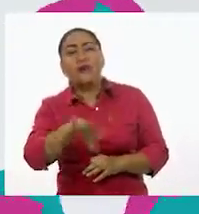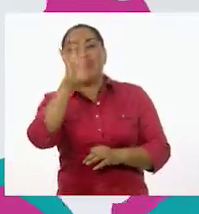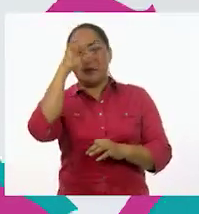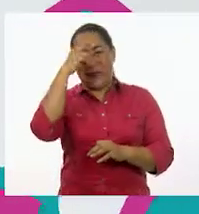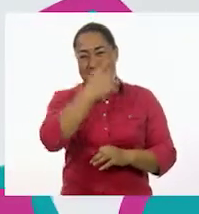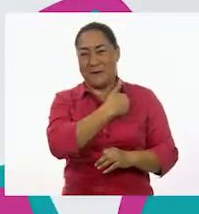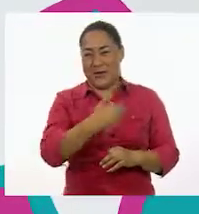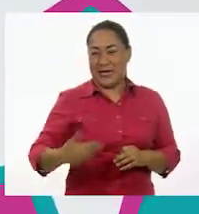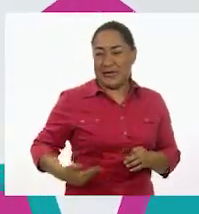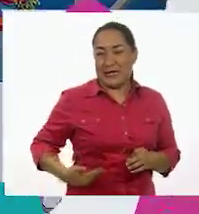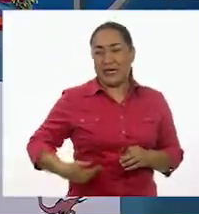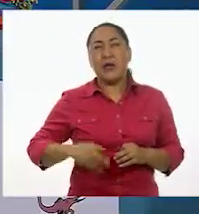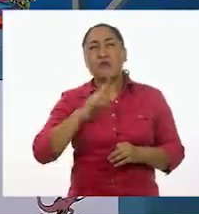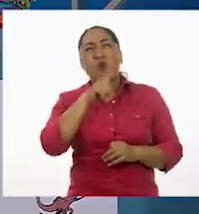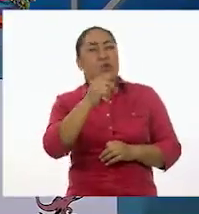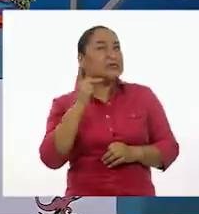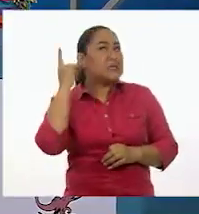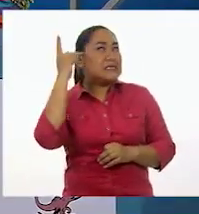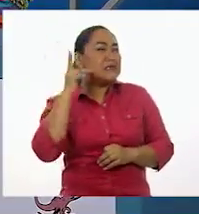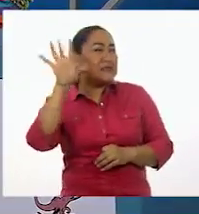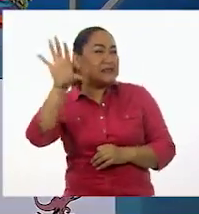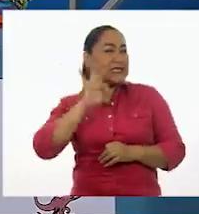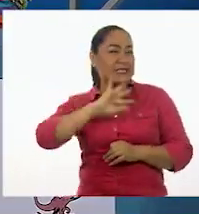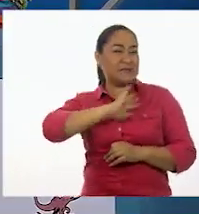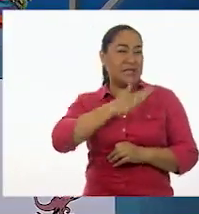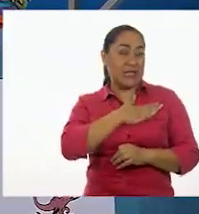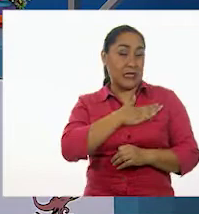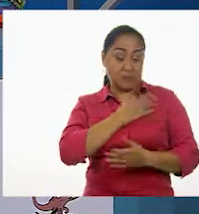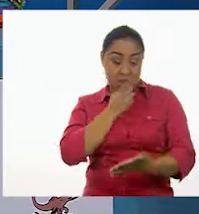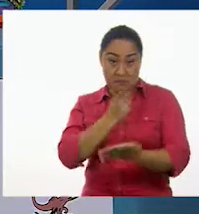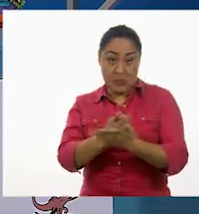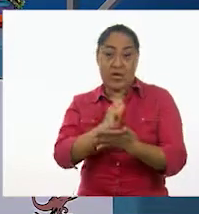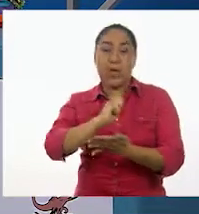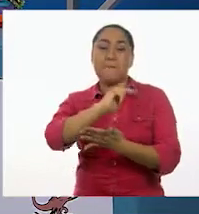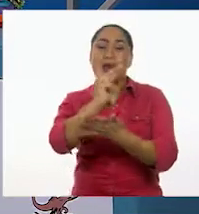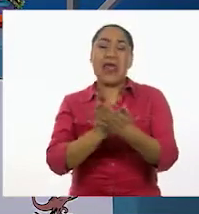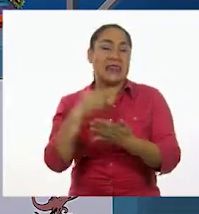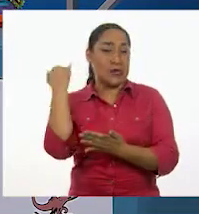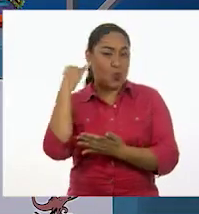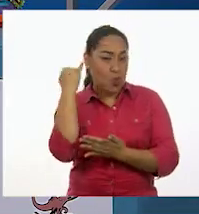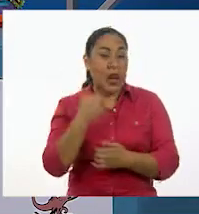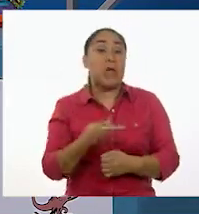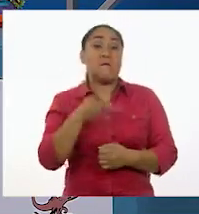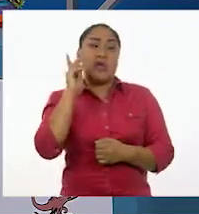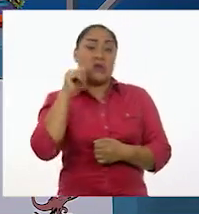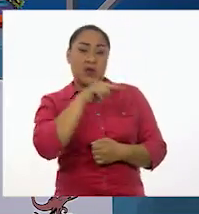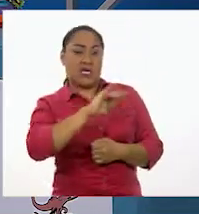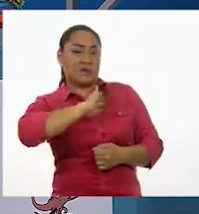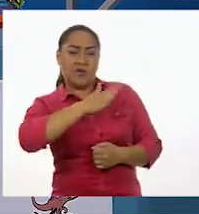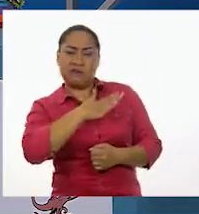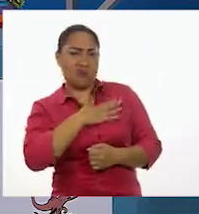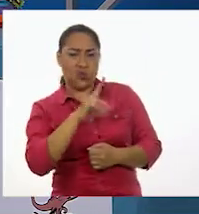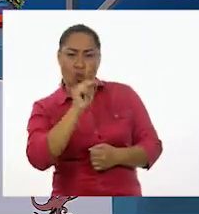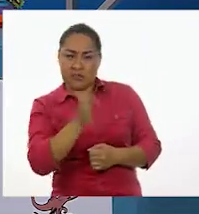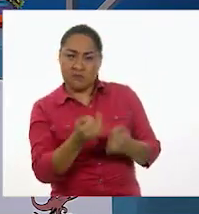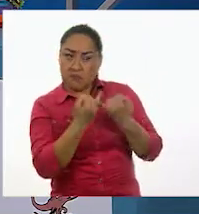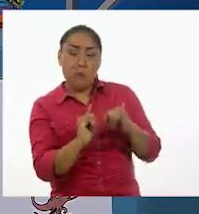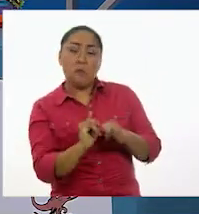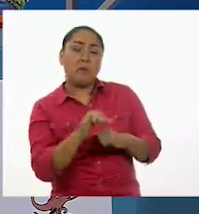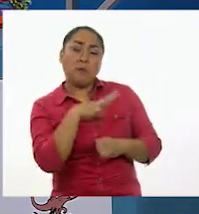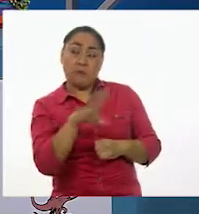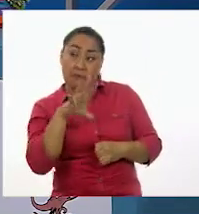ese cargo fuera un príncipe de España. Eso decía el Plan de Iguala. Pero como España no reconocía nuestra independencia, no envió a nadie a ocupar